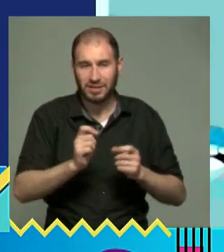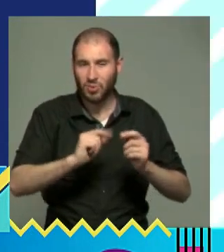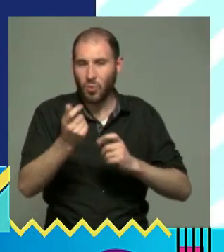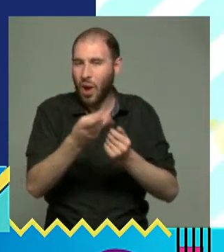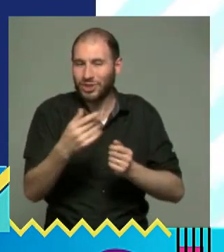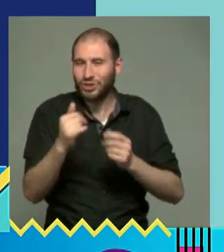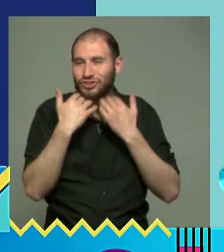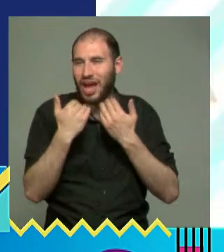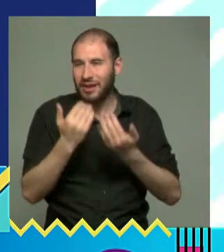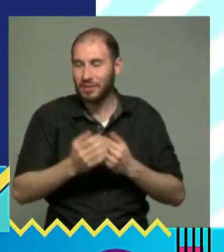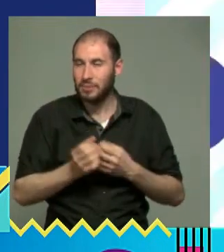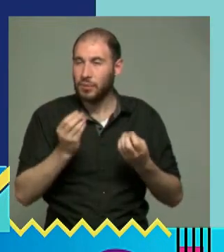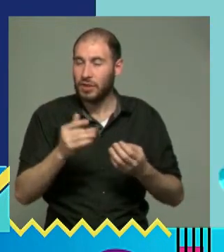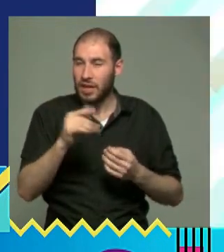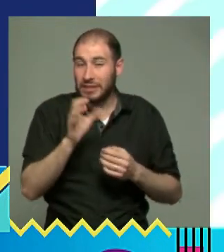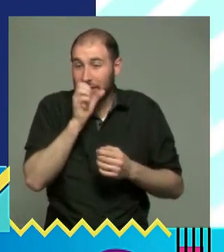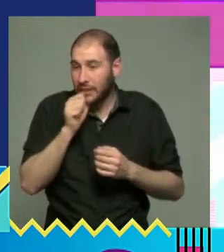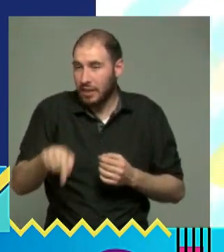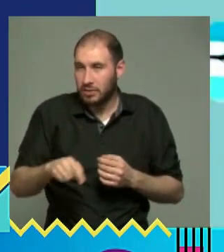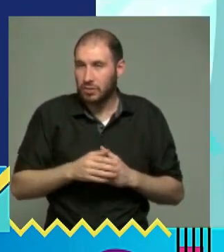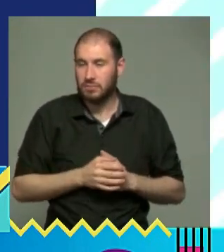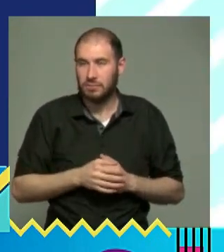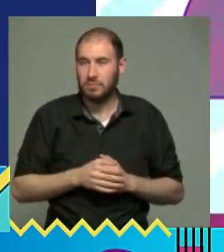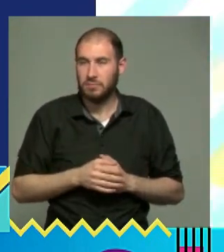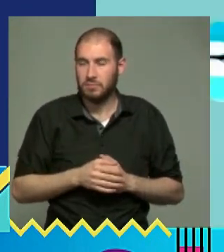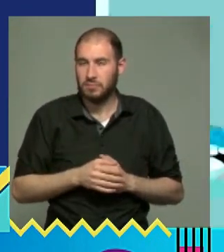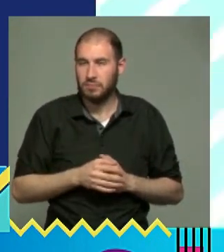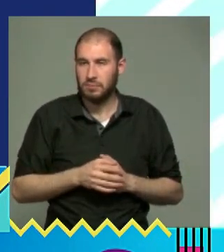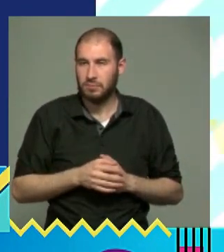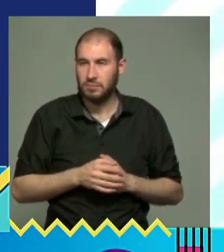¿no? Porque al ser clandestino y al no haber